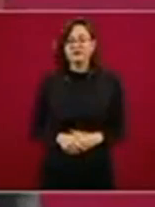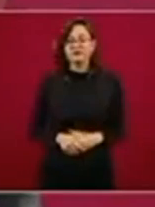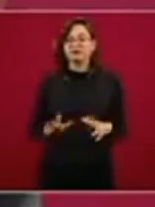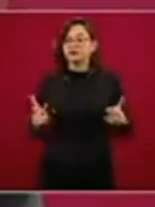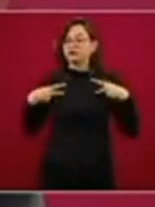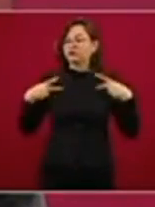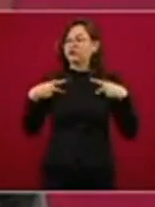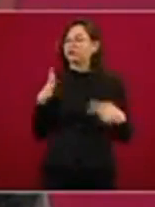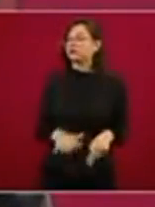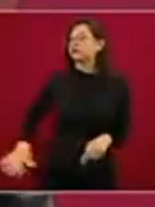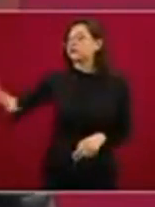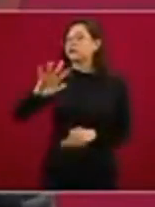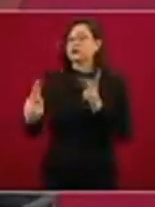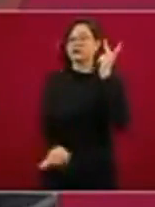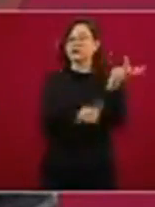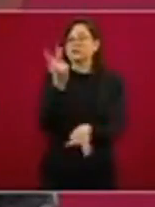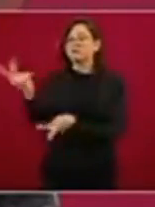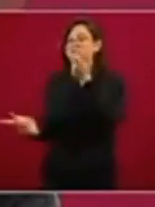consulta.